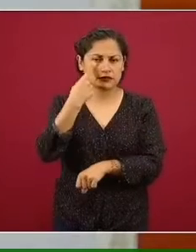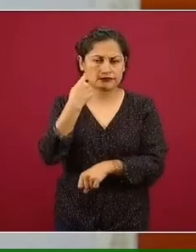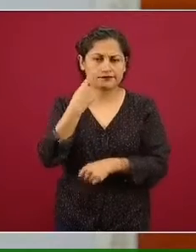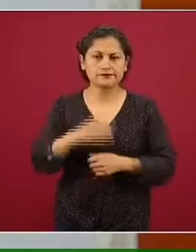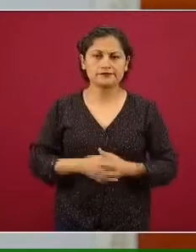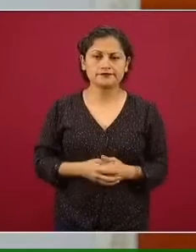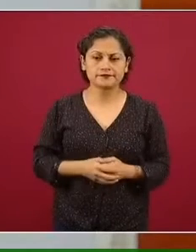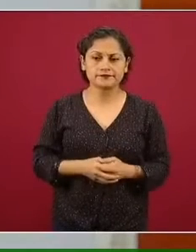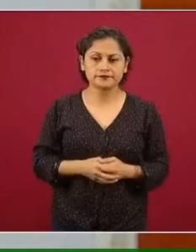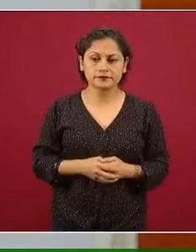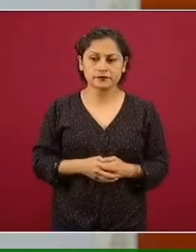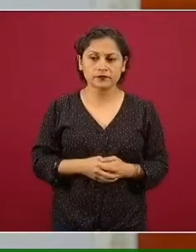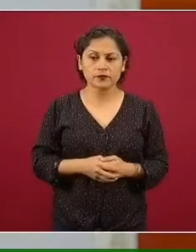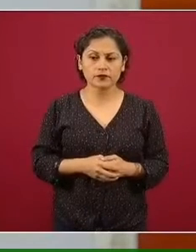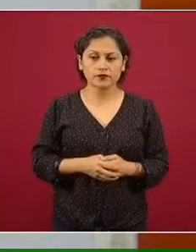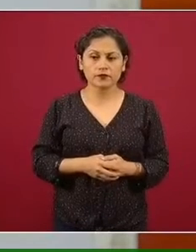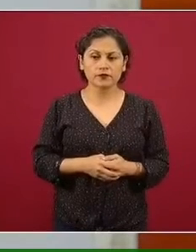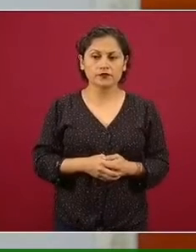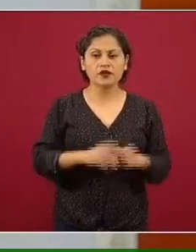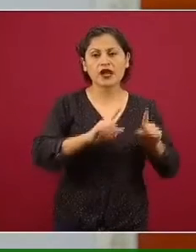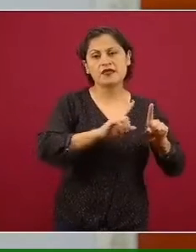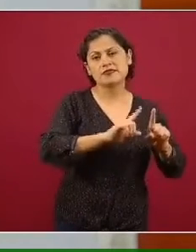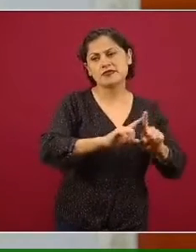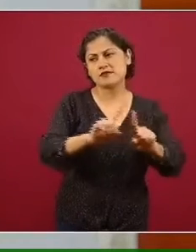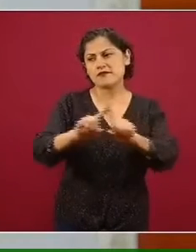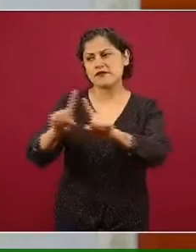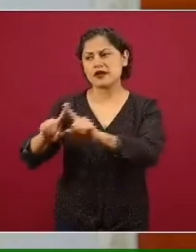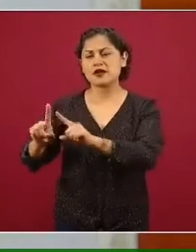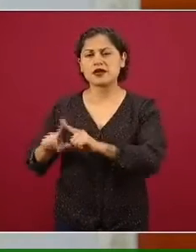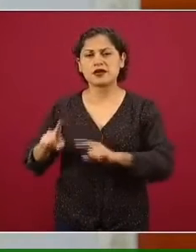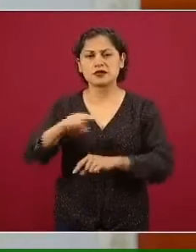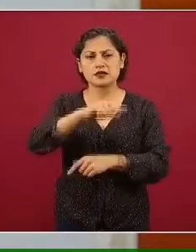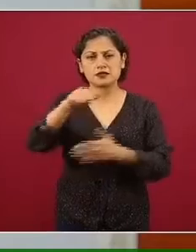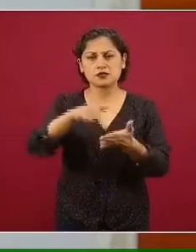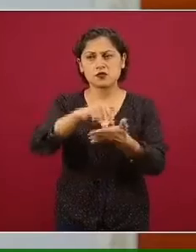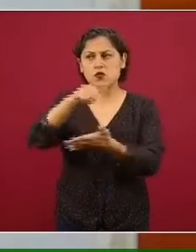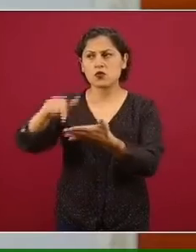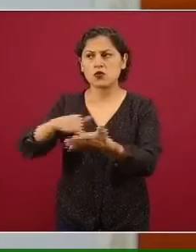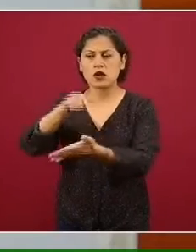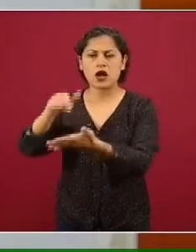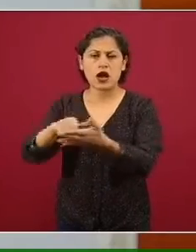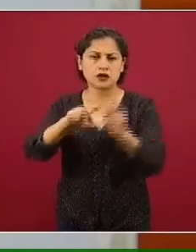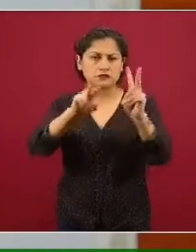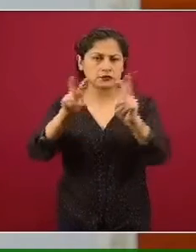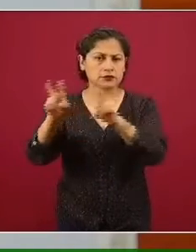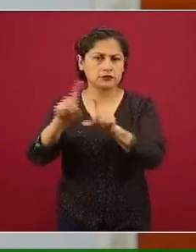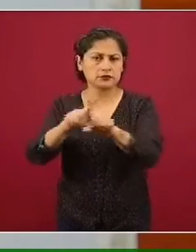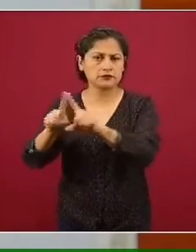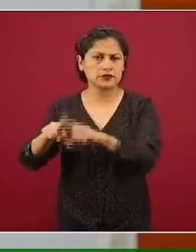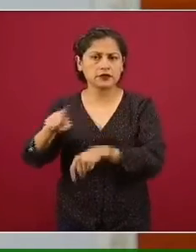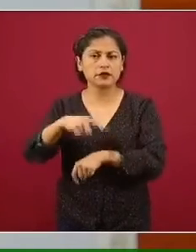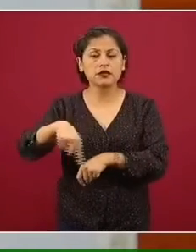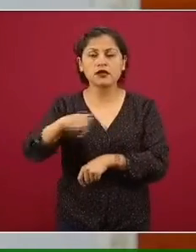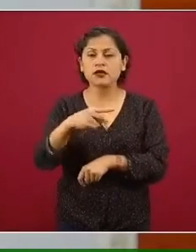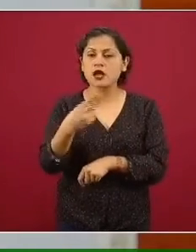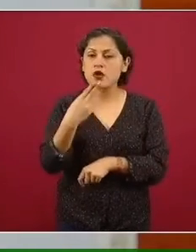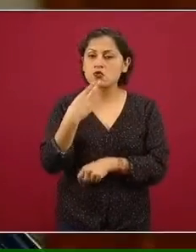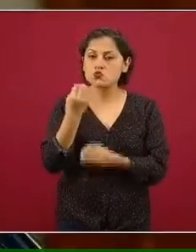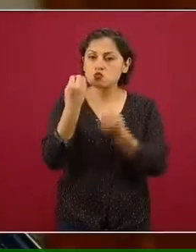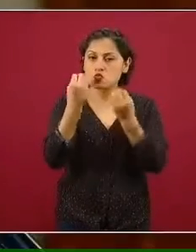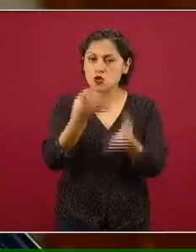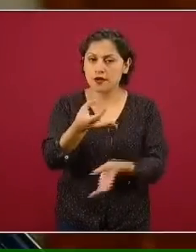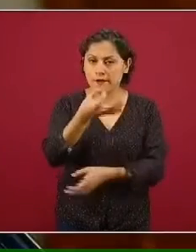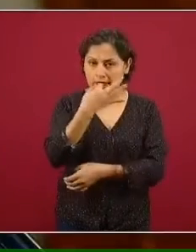ámbitos se han venido utilizando tratamientos médicos, ya sea solos o combinaciones de los